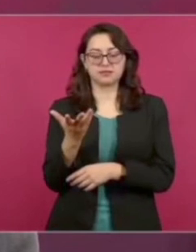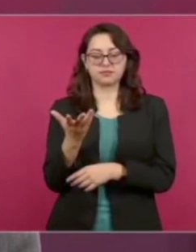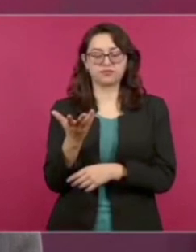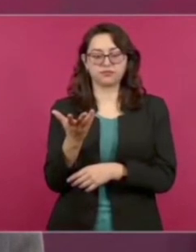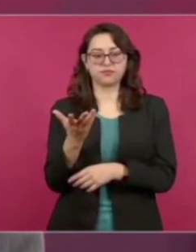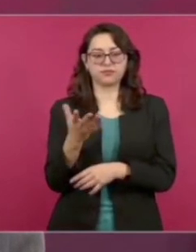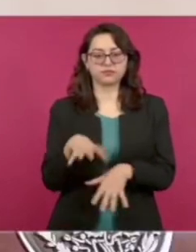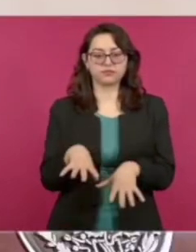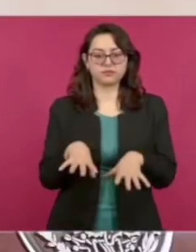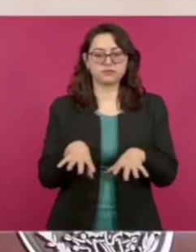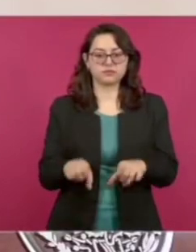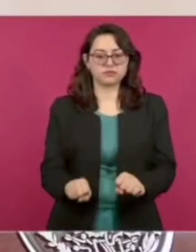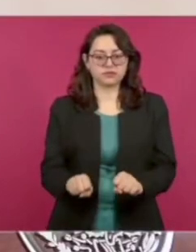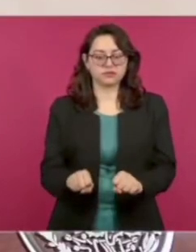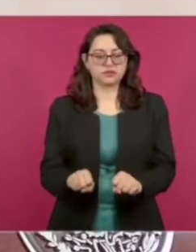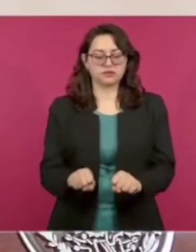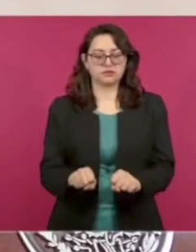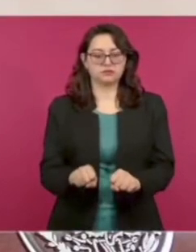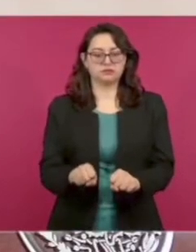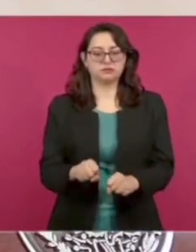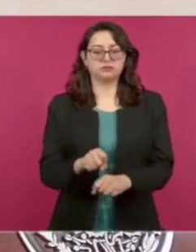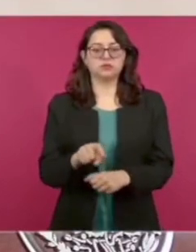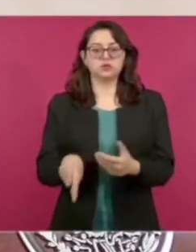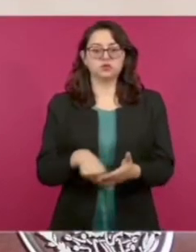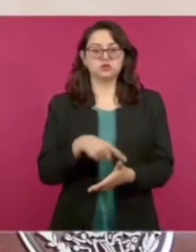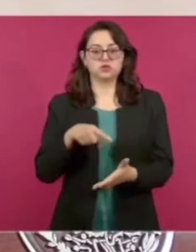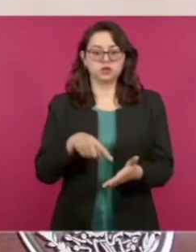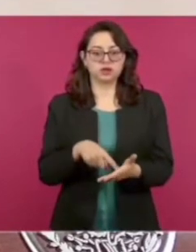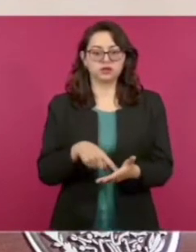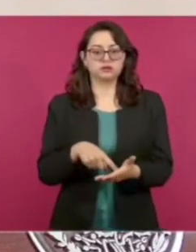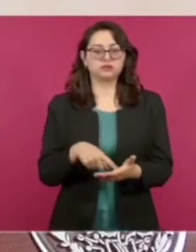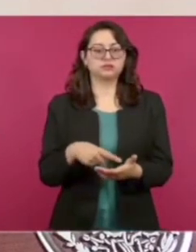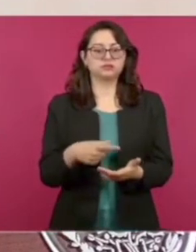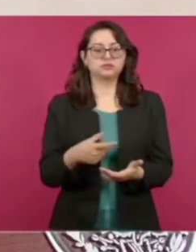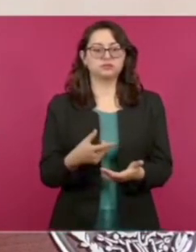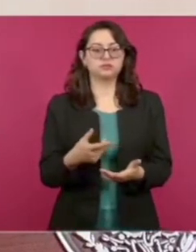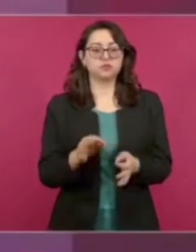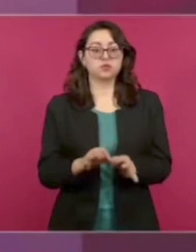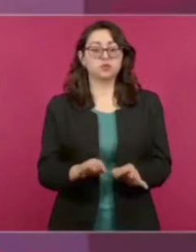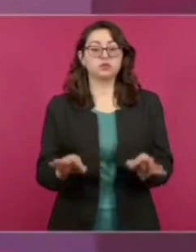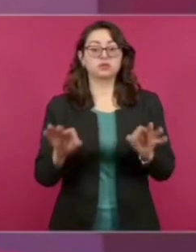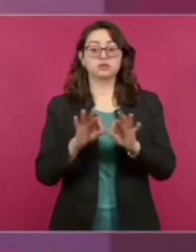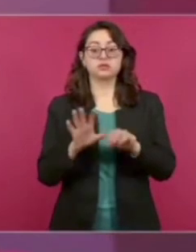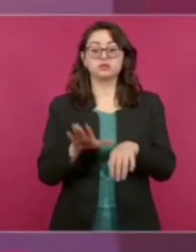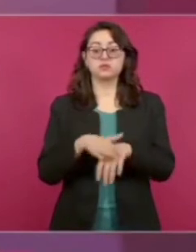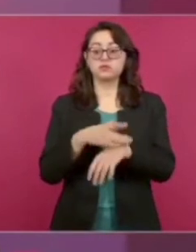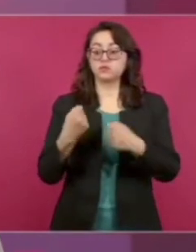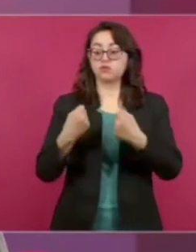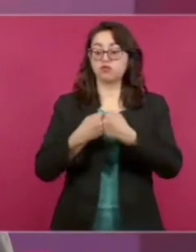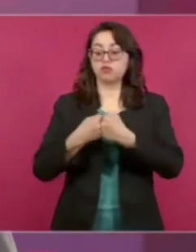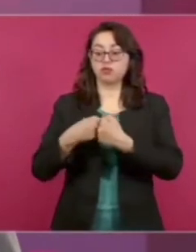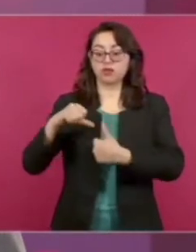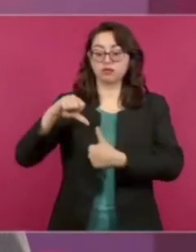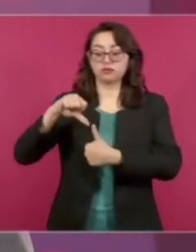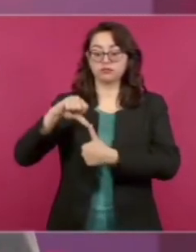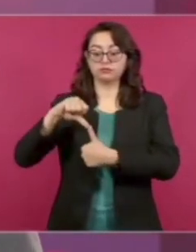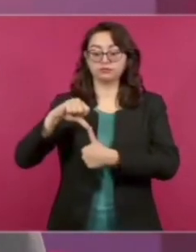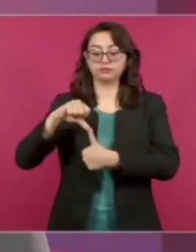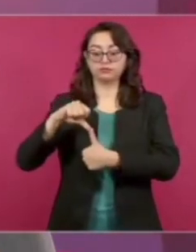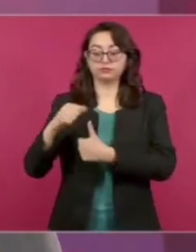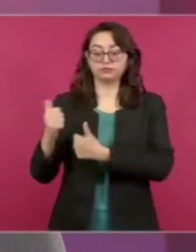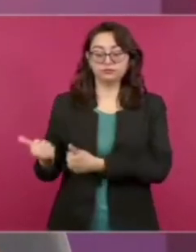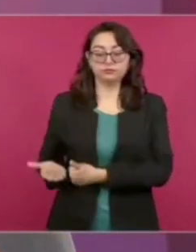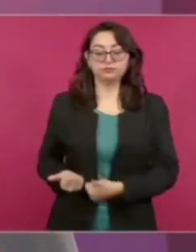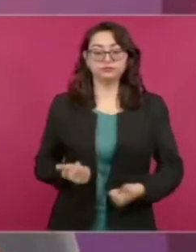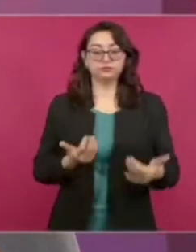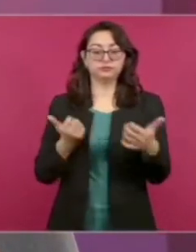para guardar droga que entra de Centroamérica, para tener